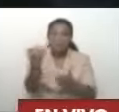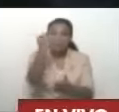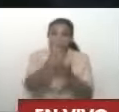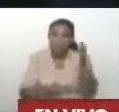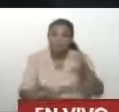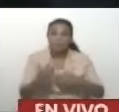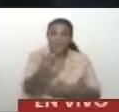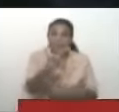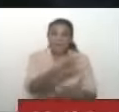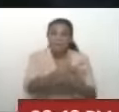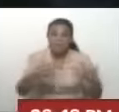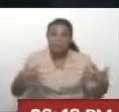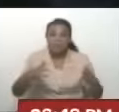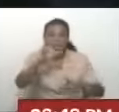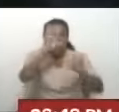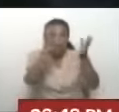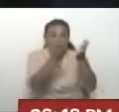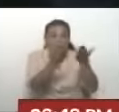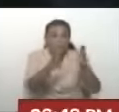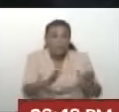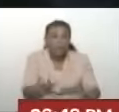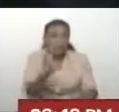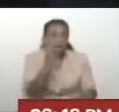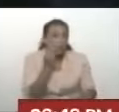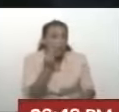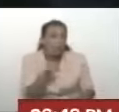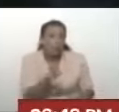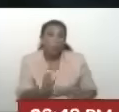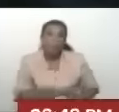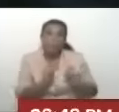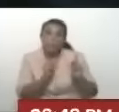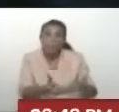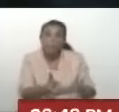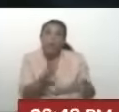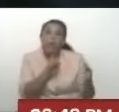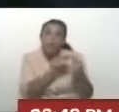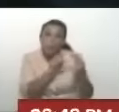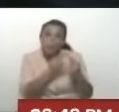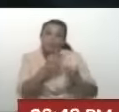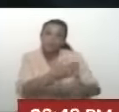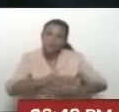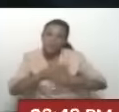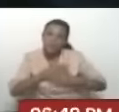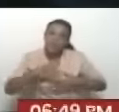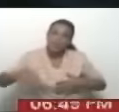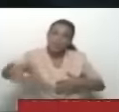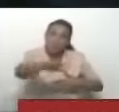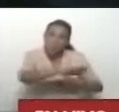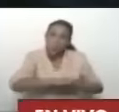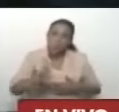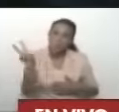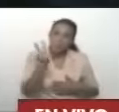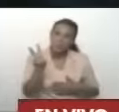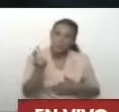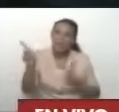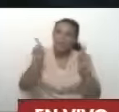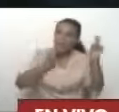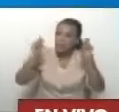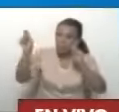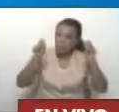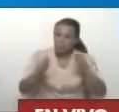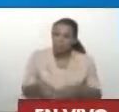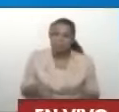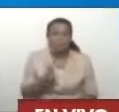de más de 3 millones de jóvenes a nivel nacional para que tengan la oportunidad de conocer y disfrutar de la tierra bendita que ofrece Venezuela. Bueno,